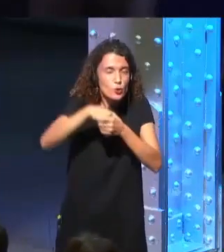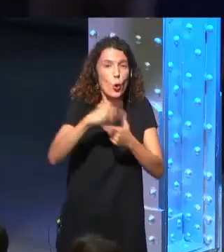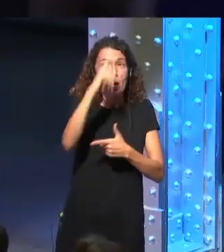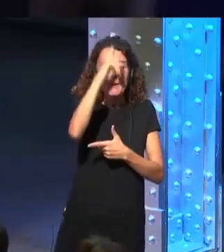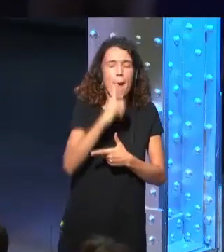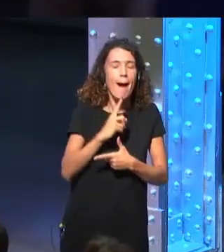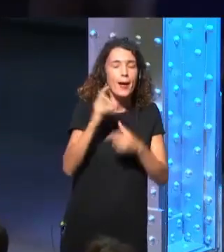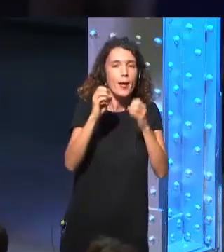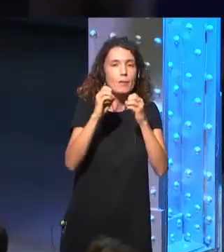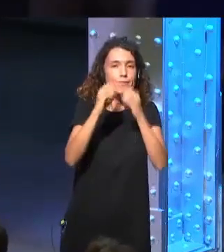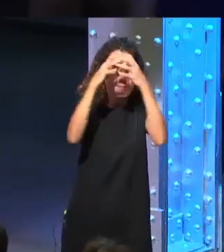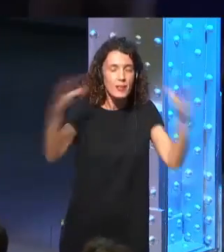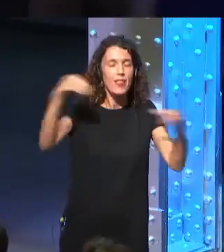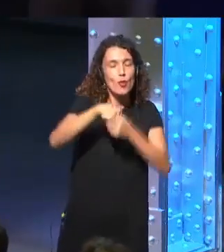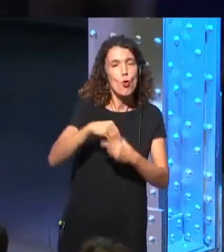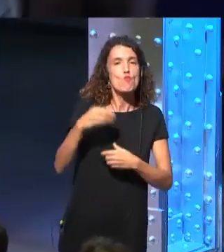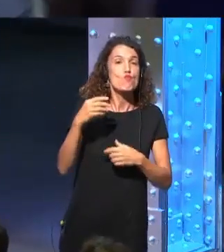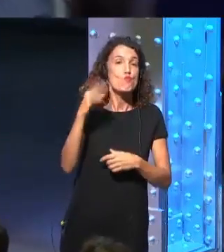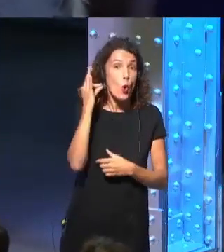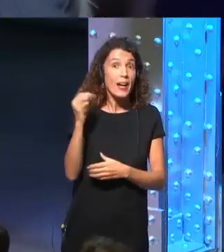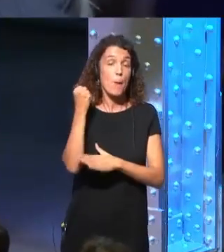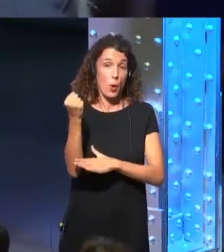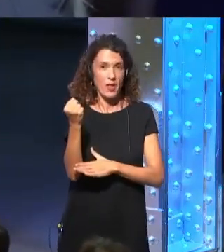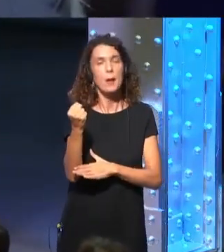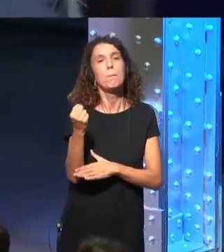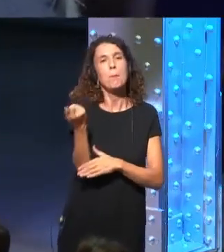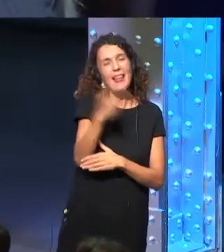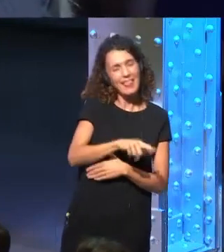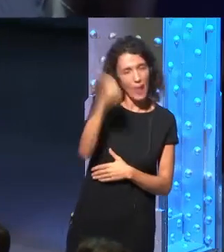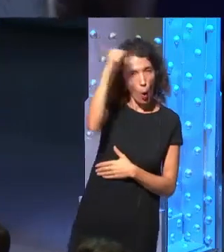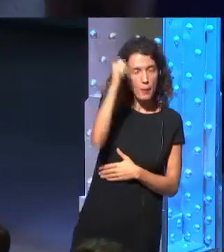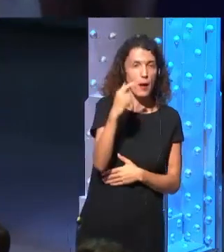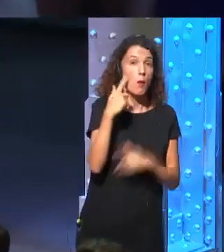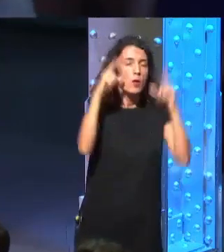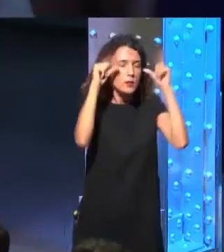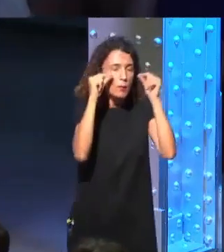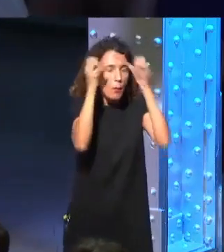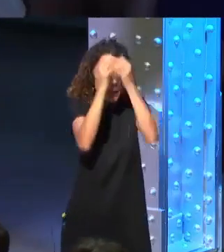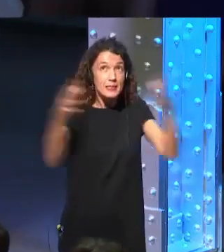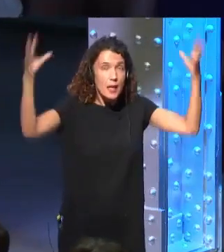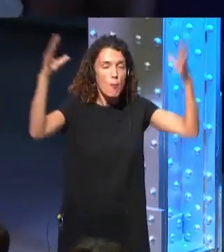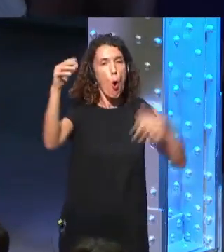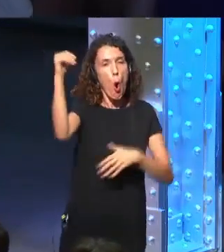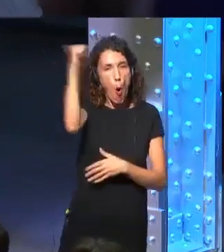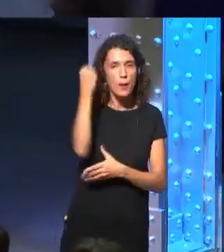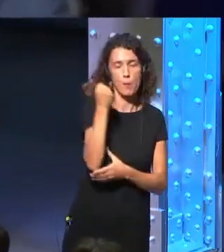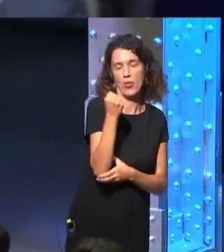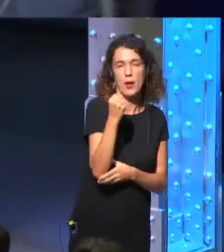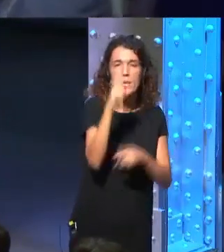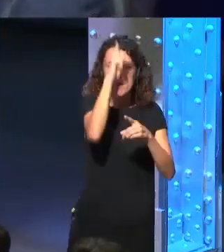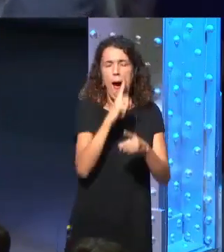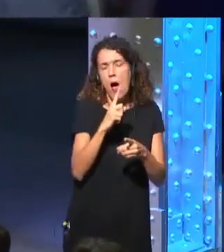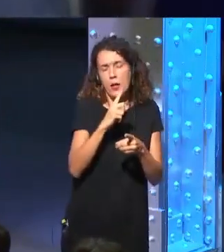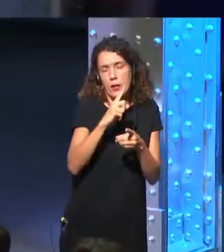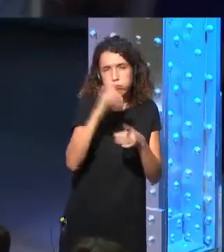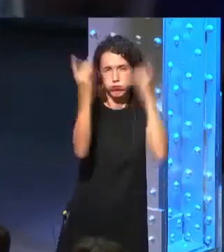las mujeres del poder se parece mucho a la de un hombre. Si cerramos los ojos y pensamos en un hombre que tiene poder, tenemos un montón de imágenes,